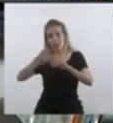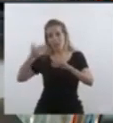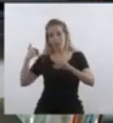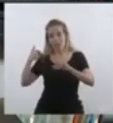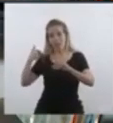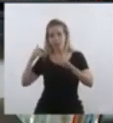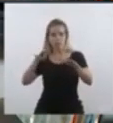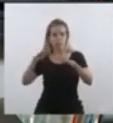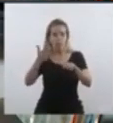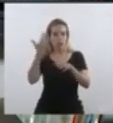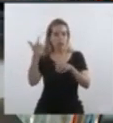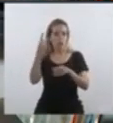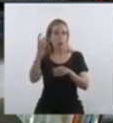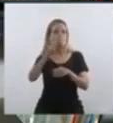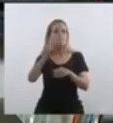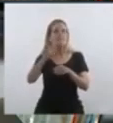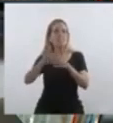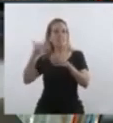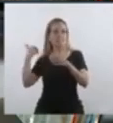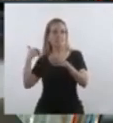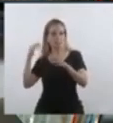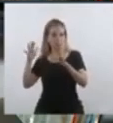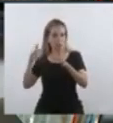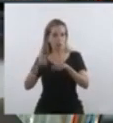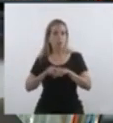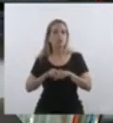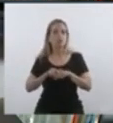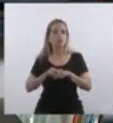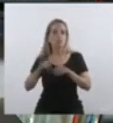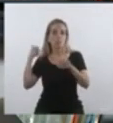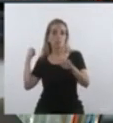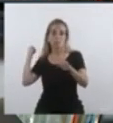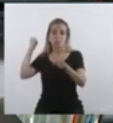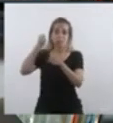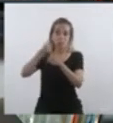hace apenas un mes atrás, acumulamos